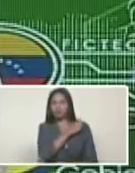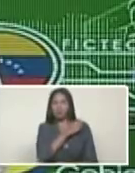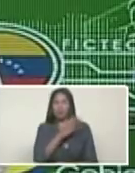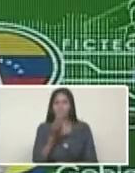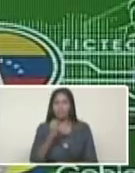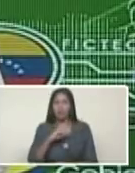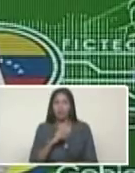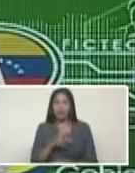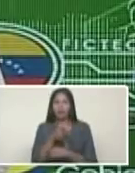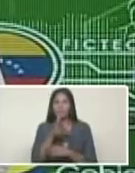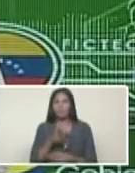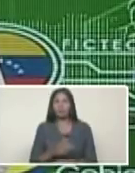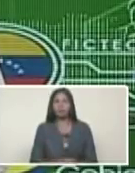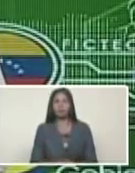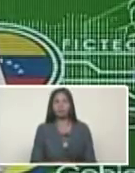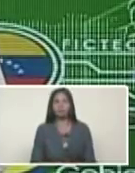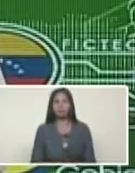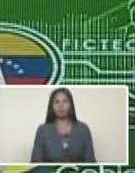Armas,